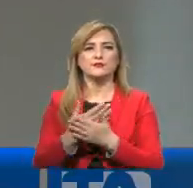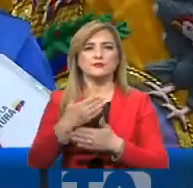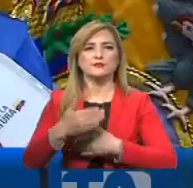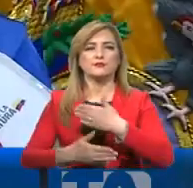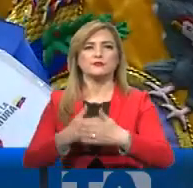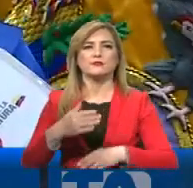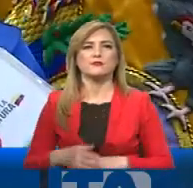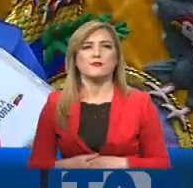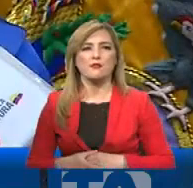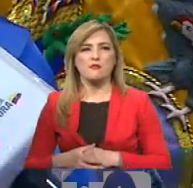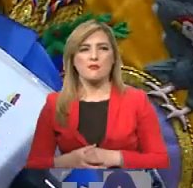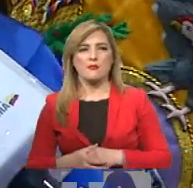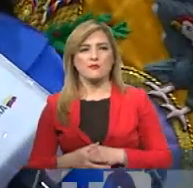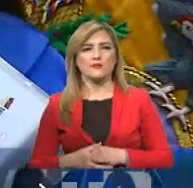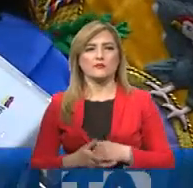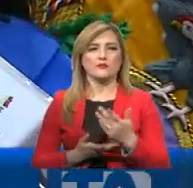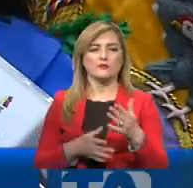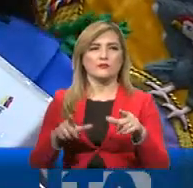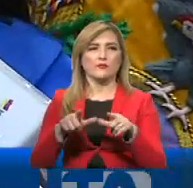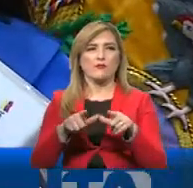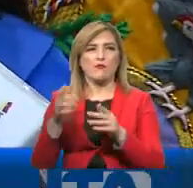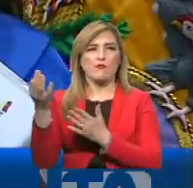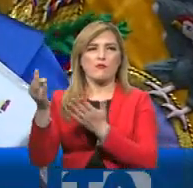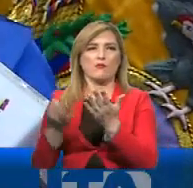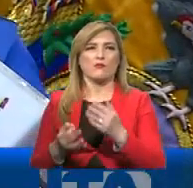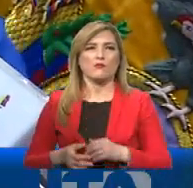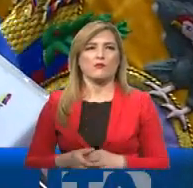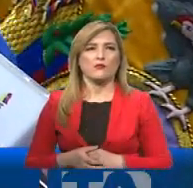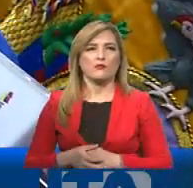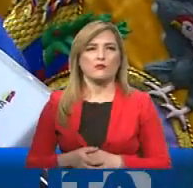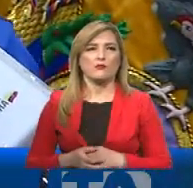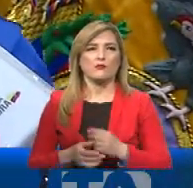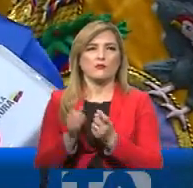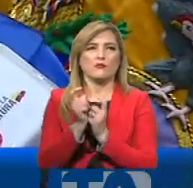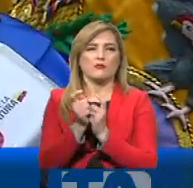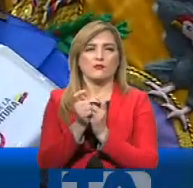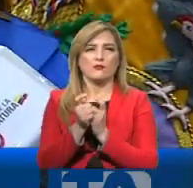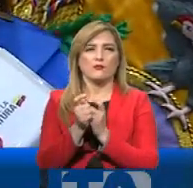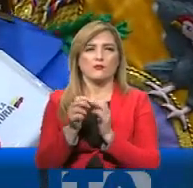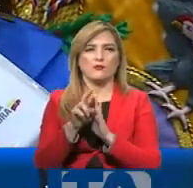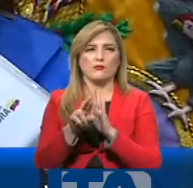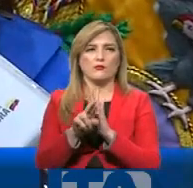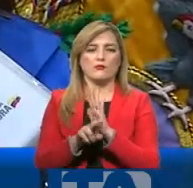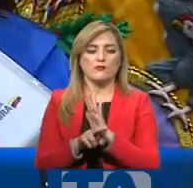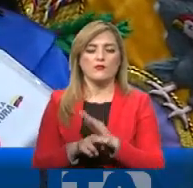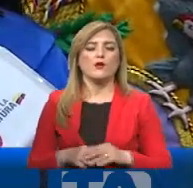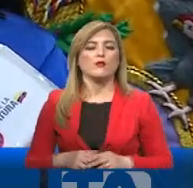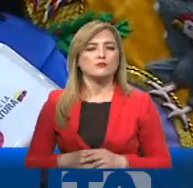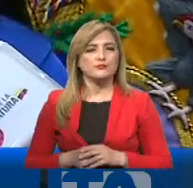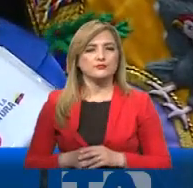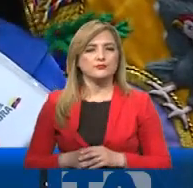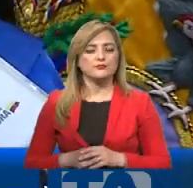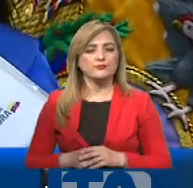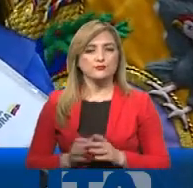proceso. Estamos esperando certificación presupuestaria, así como un ajuste que hay que hacer al reglamento porque hay que